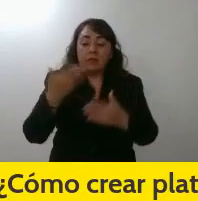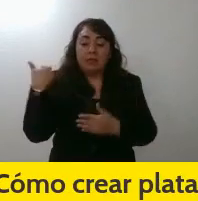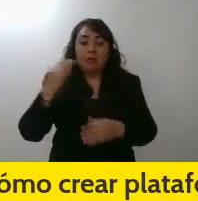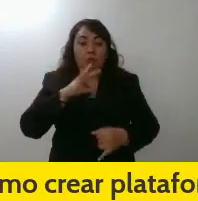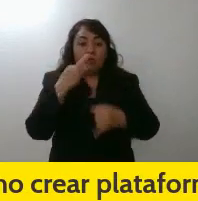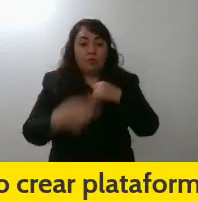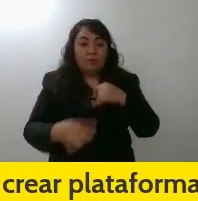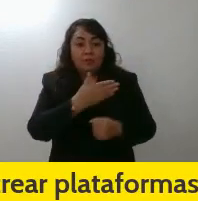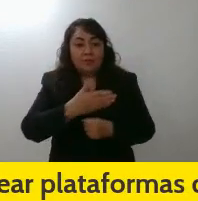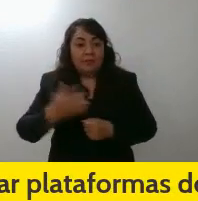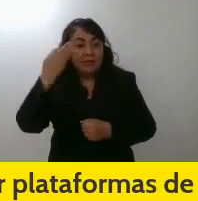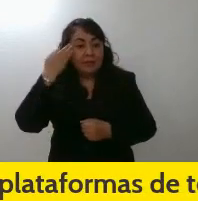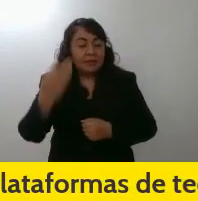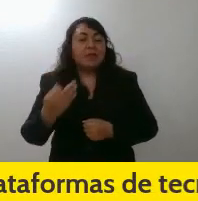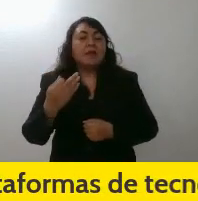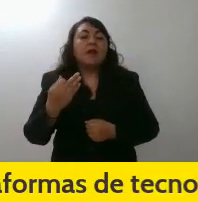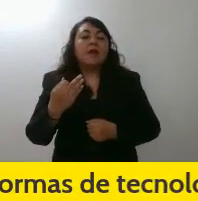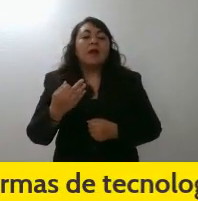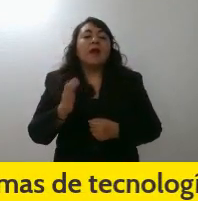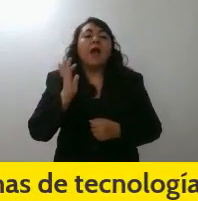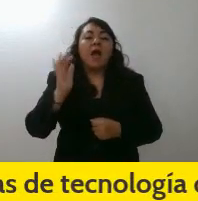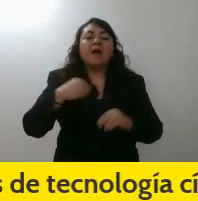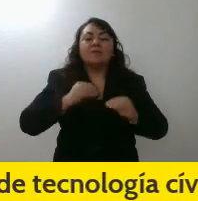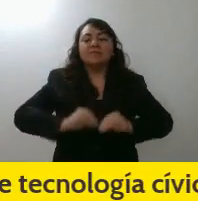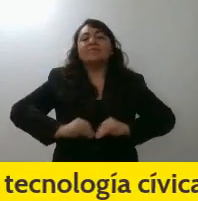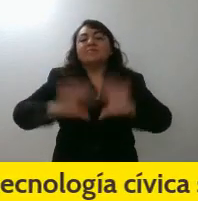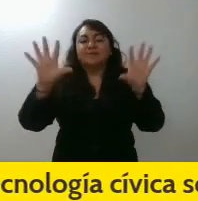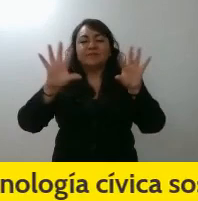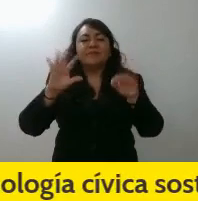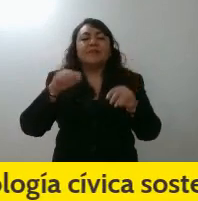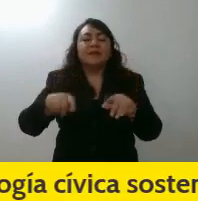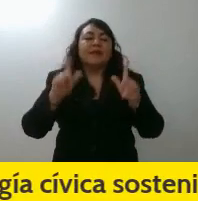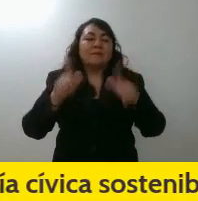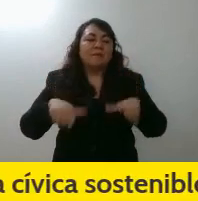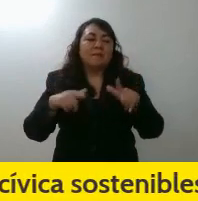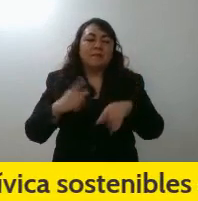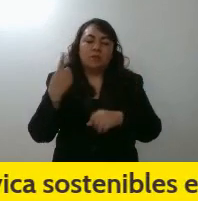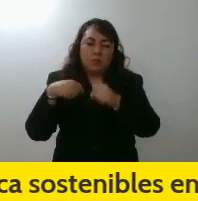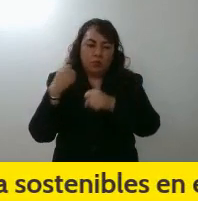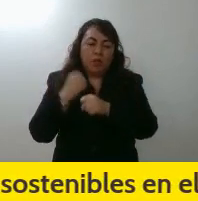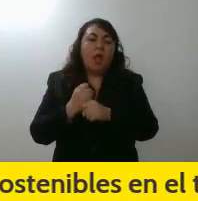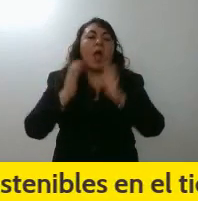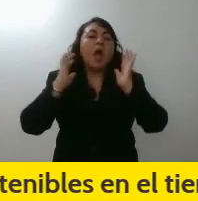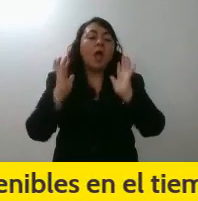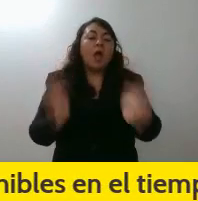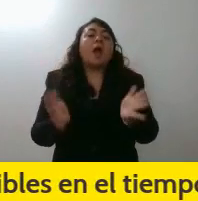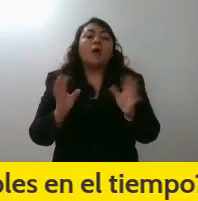desde que lanzamos la plataforma a fines del año pasado hasta ahora, ya estamos